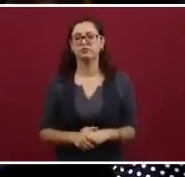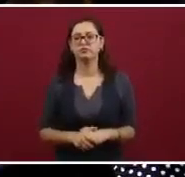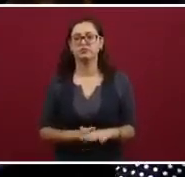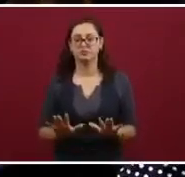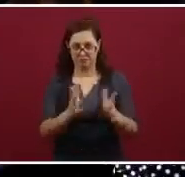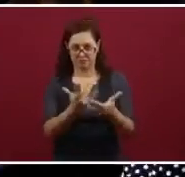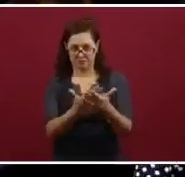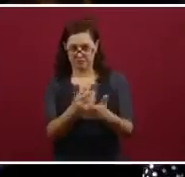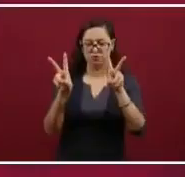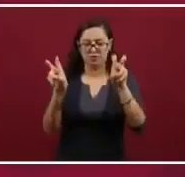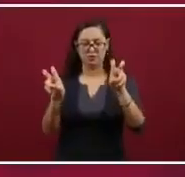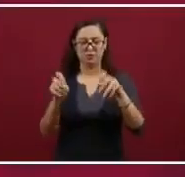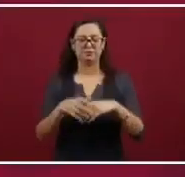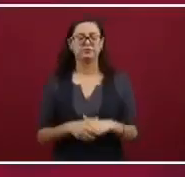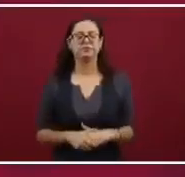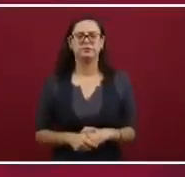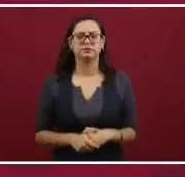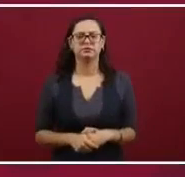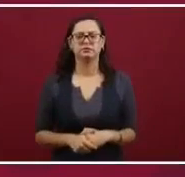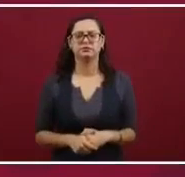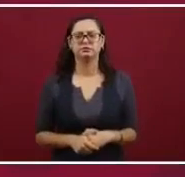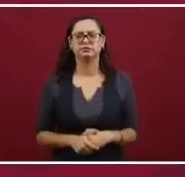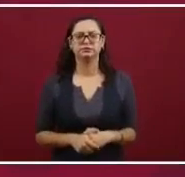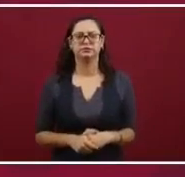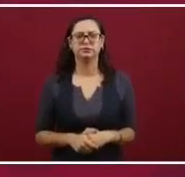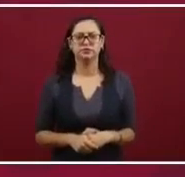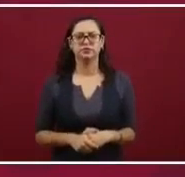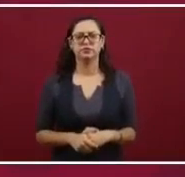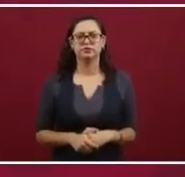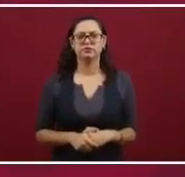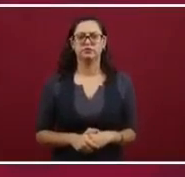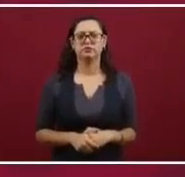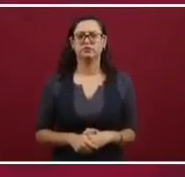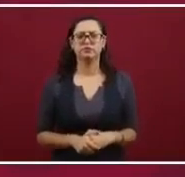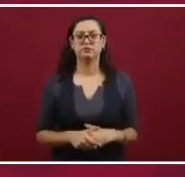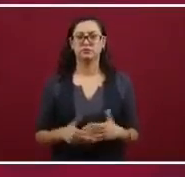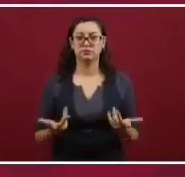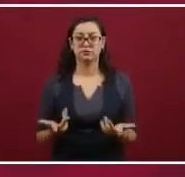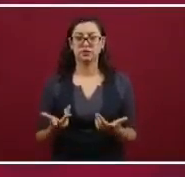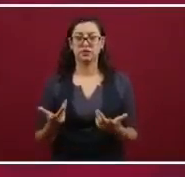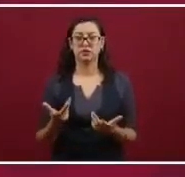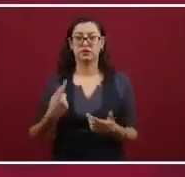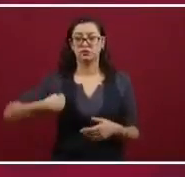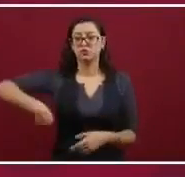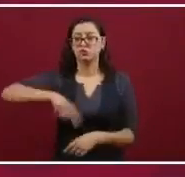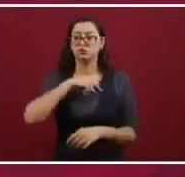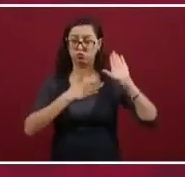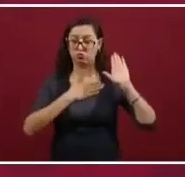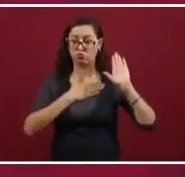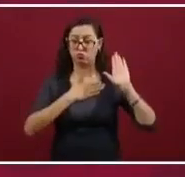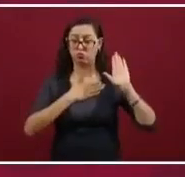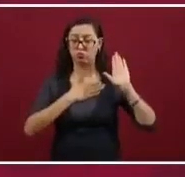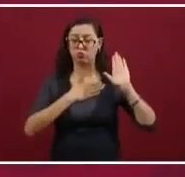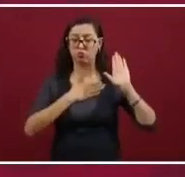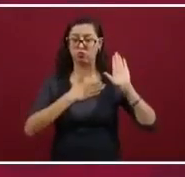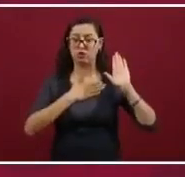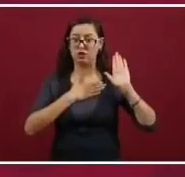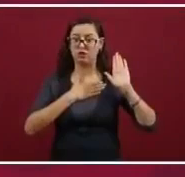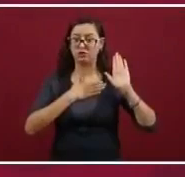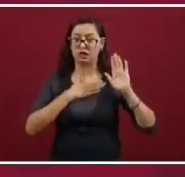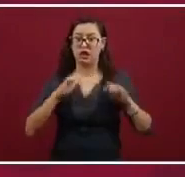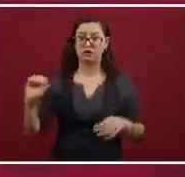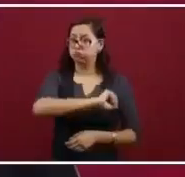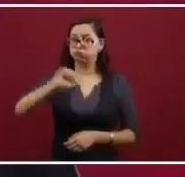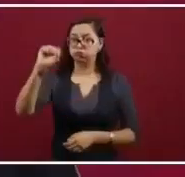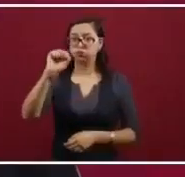esto mismo, mire, gracias. Primero, decirles que nosotros estamos cumpliendo con el compromiso de que no aumenten